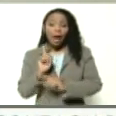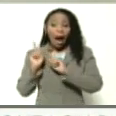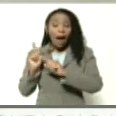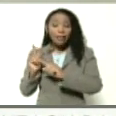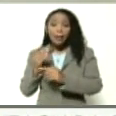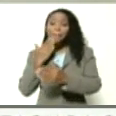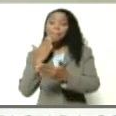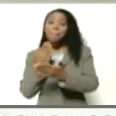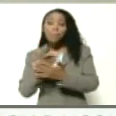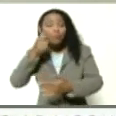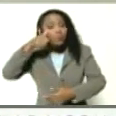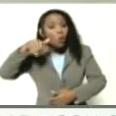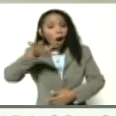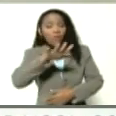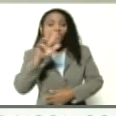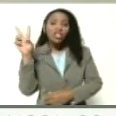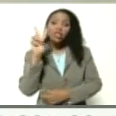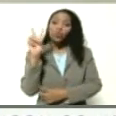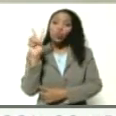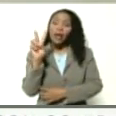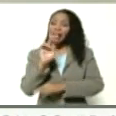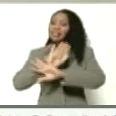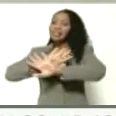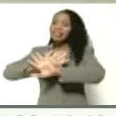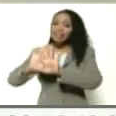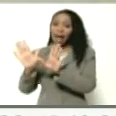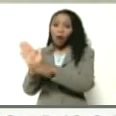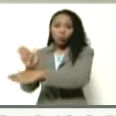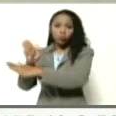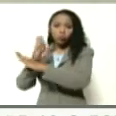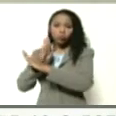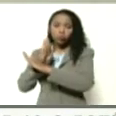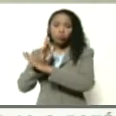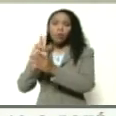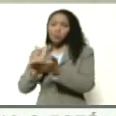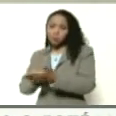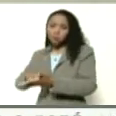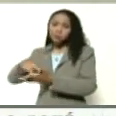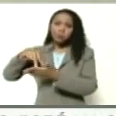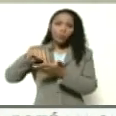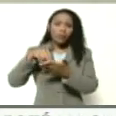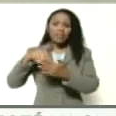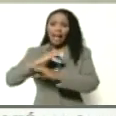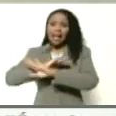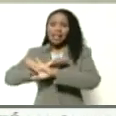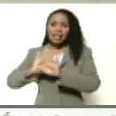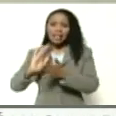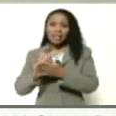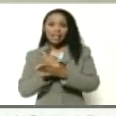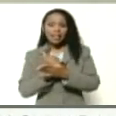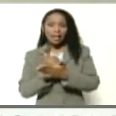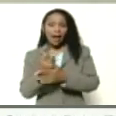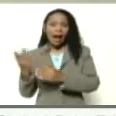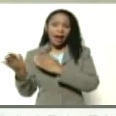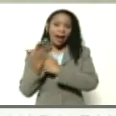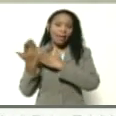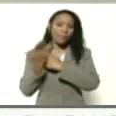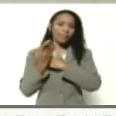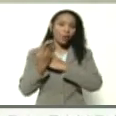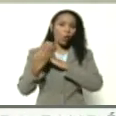del pueblo venezolano para que cese el bloqueo, se levanten las medidas coercitivas